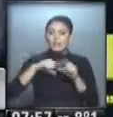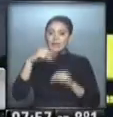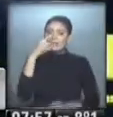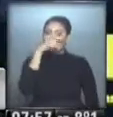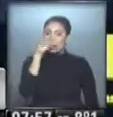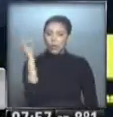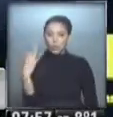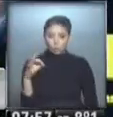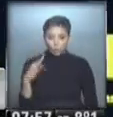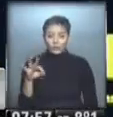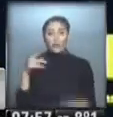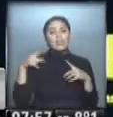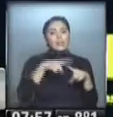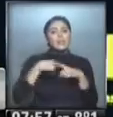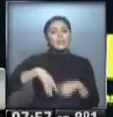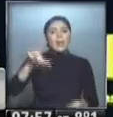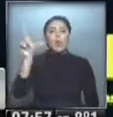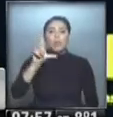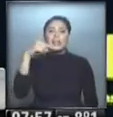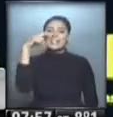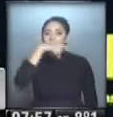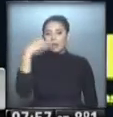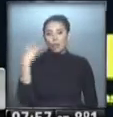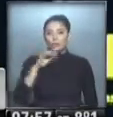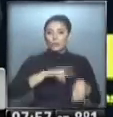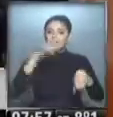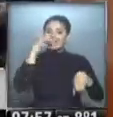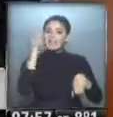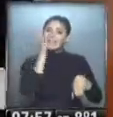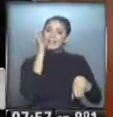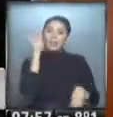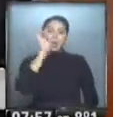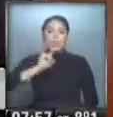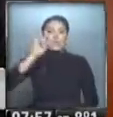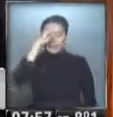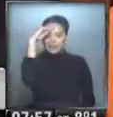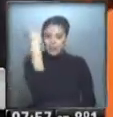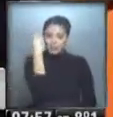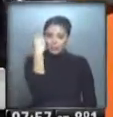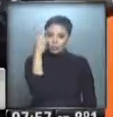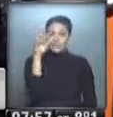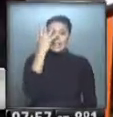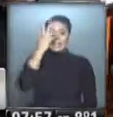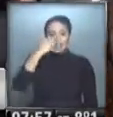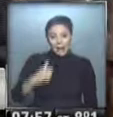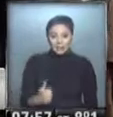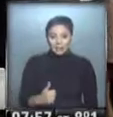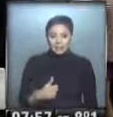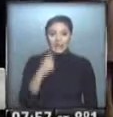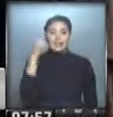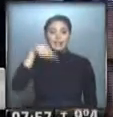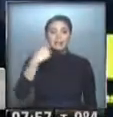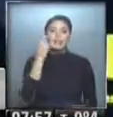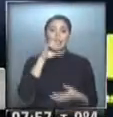de octubre el debate será el lunes 7 de octubre a las 7 de la tarde en la universidad nacional de san martín insaurralde